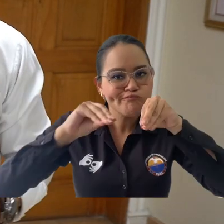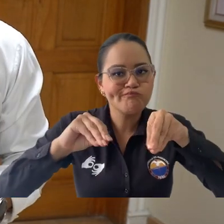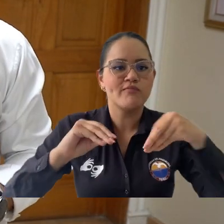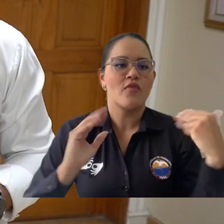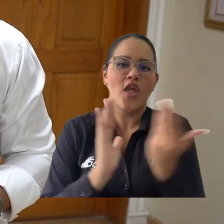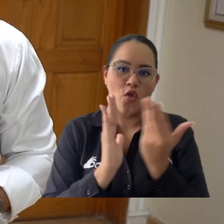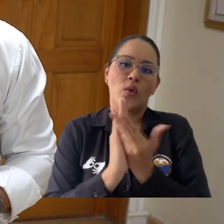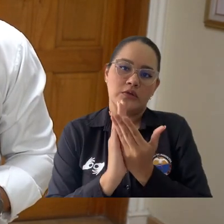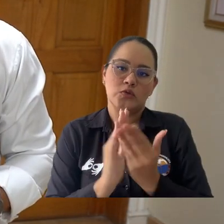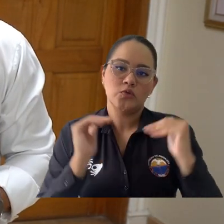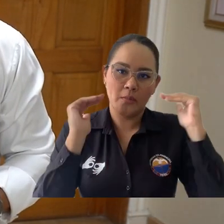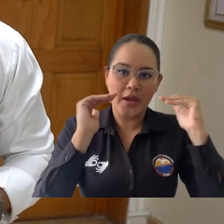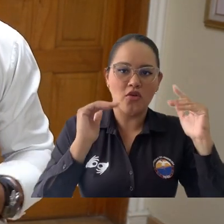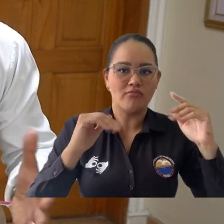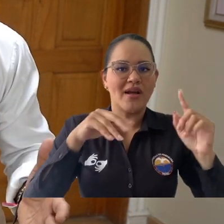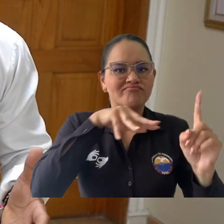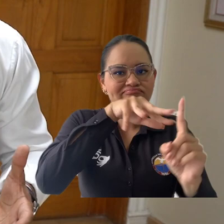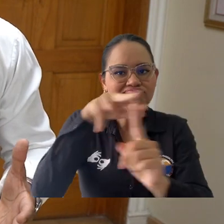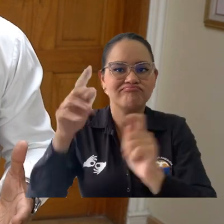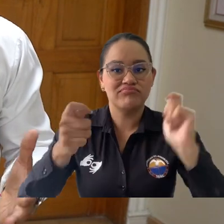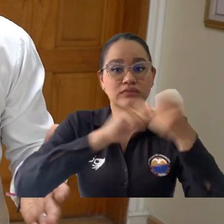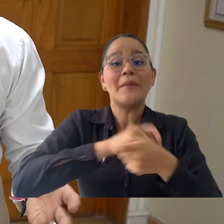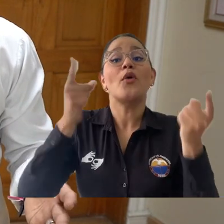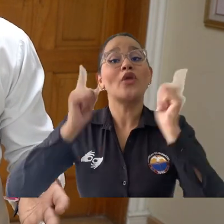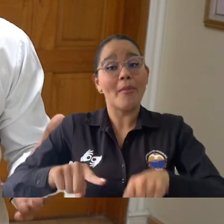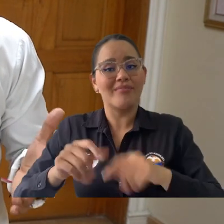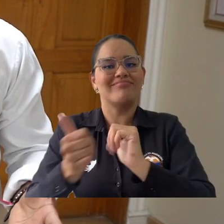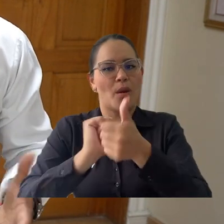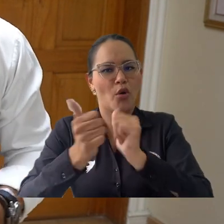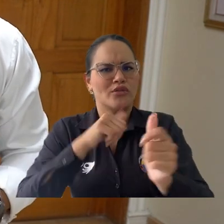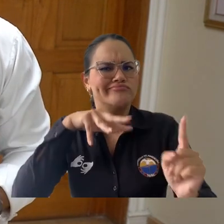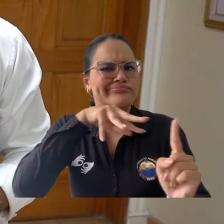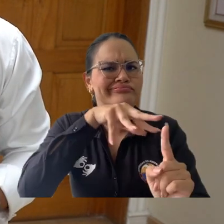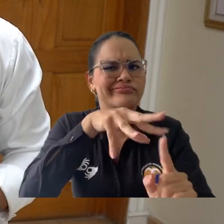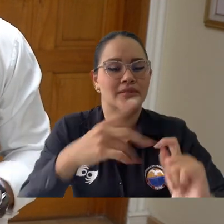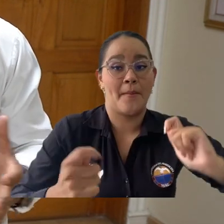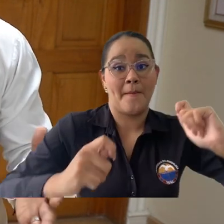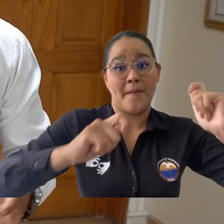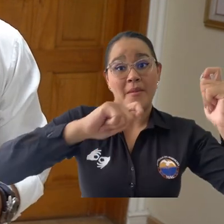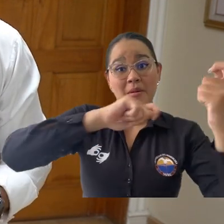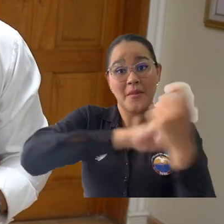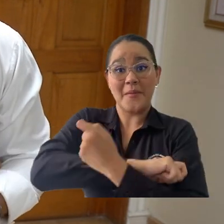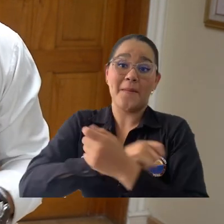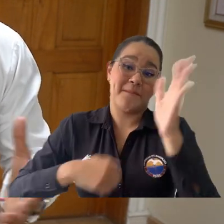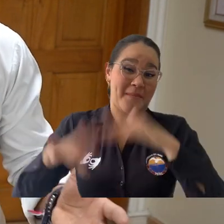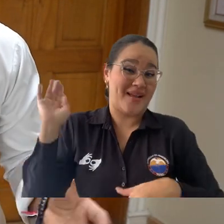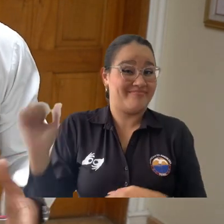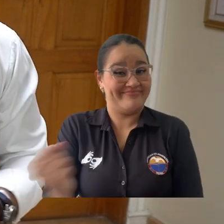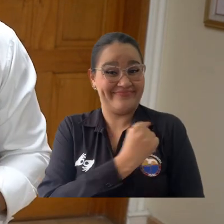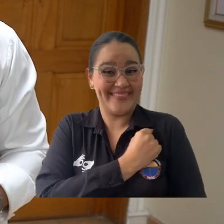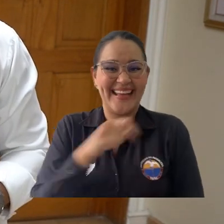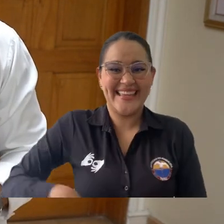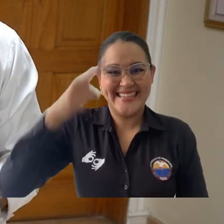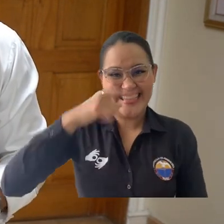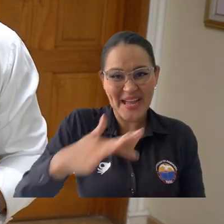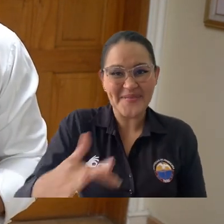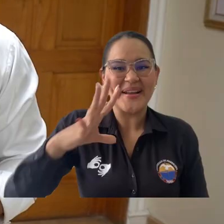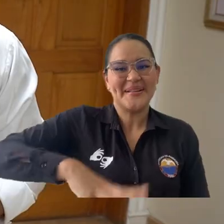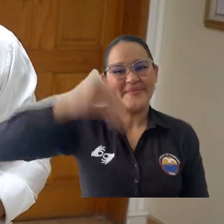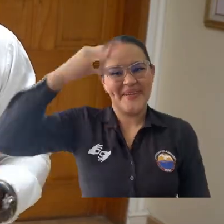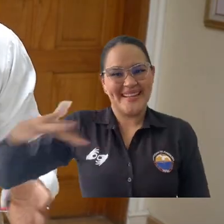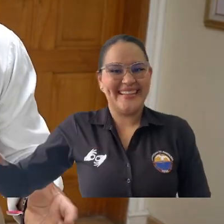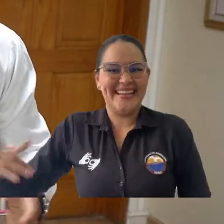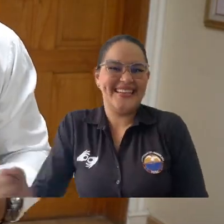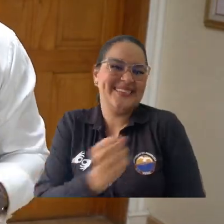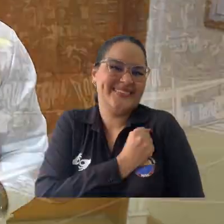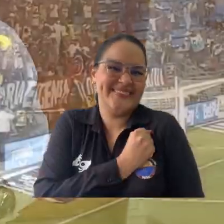ya no solo a través de la educación sino también a través del deporte y qué mejor deporte que el fútbol y qué mejor que en el equipo que todos queremos en Santa Marte y en